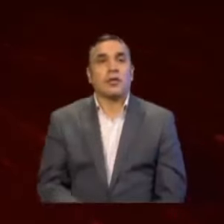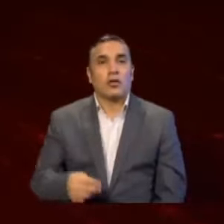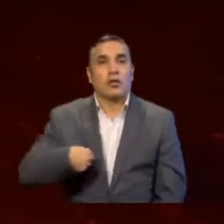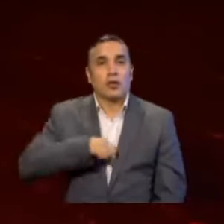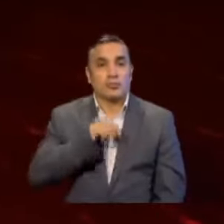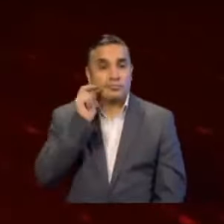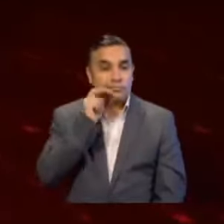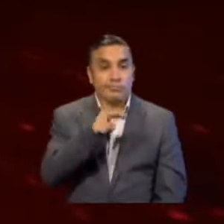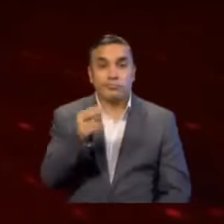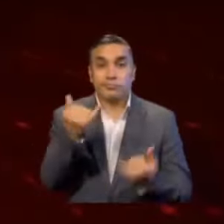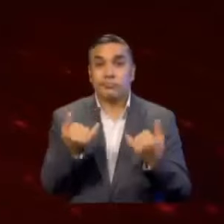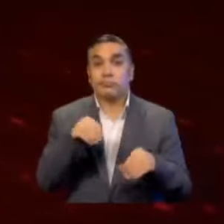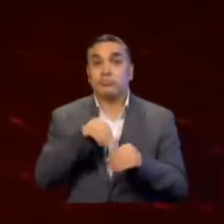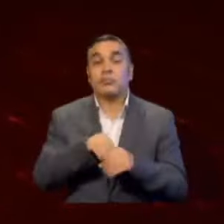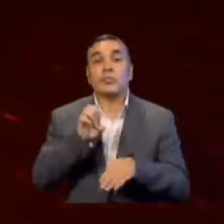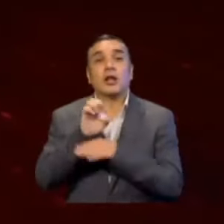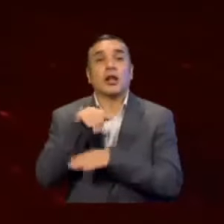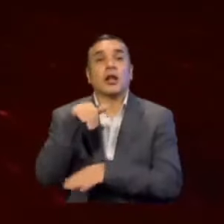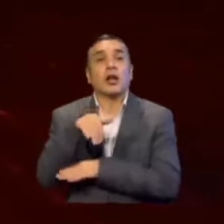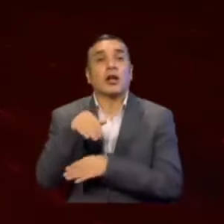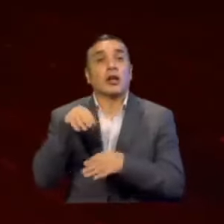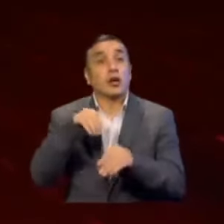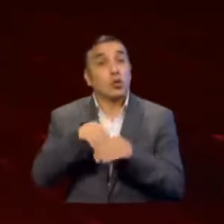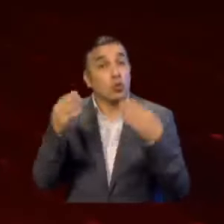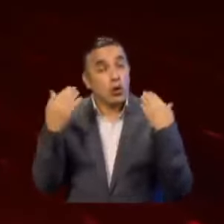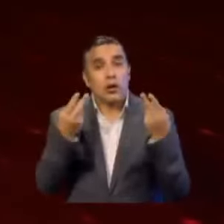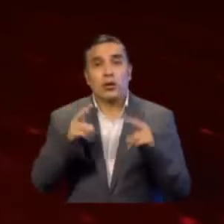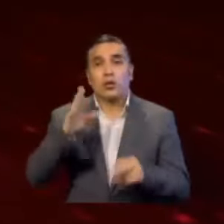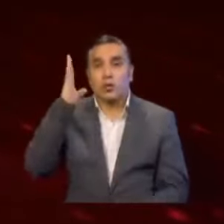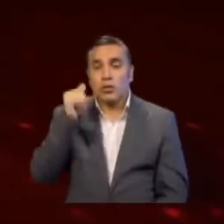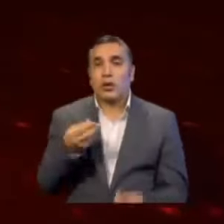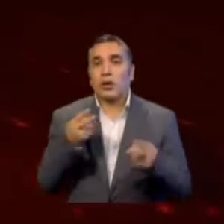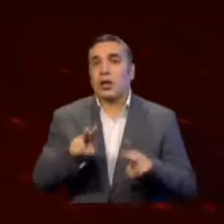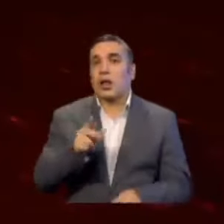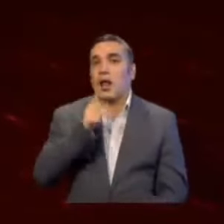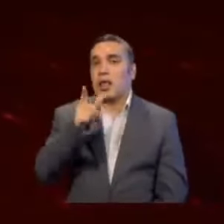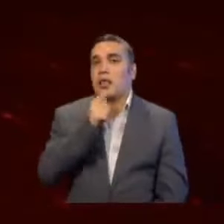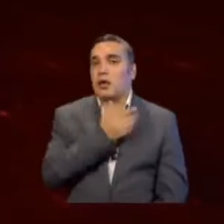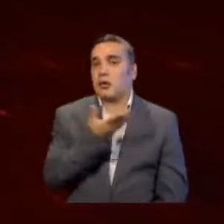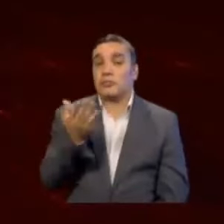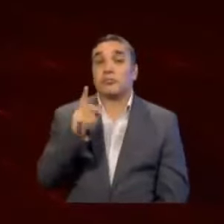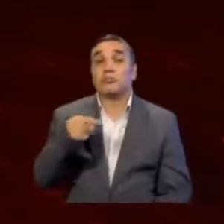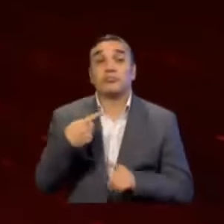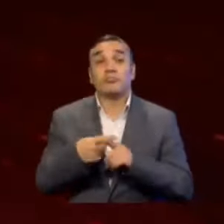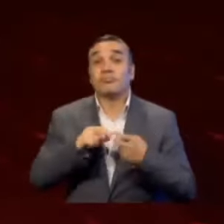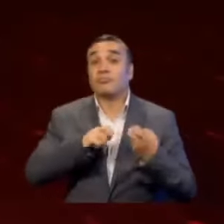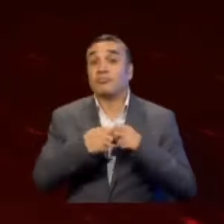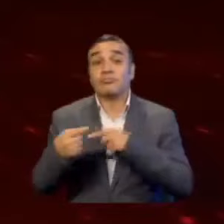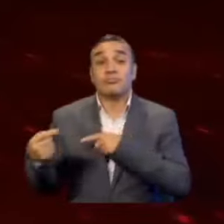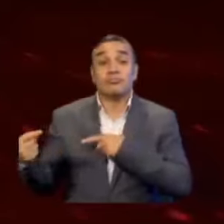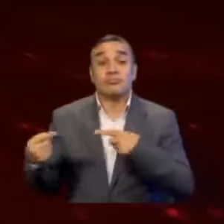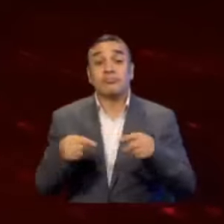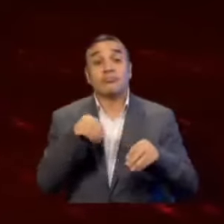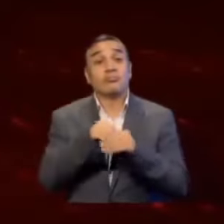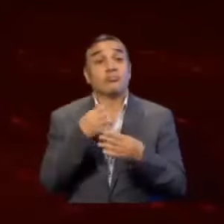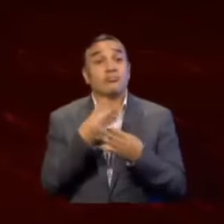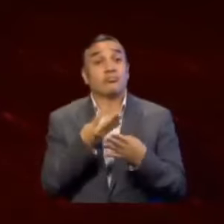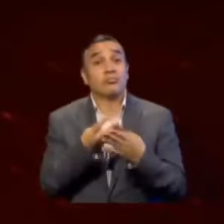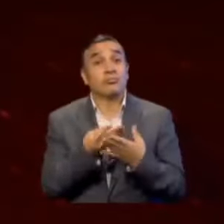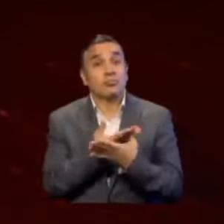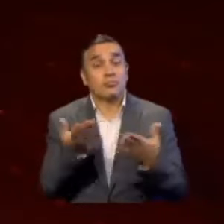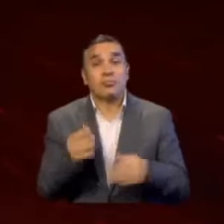viviendo actualmente en nuestro país, tanto en la ciudad de Guayaquil, Cuenca y Latacunga, durante los incidentes pues en la penitenciaría del